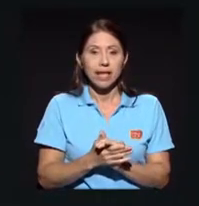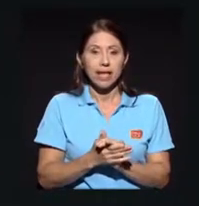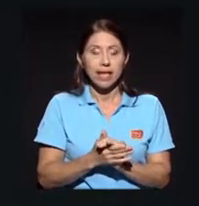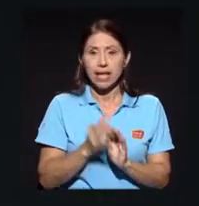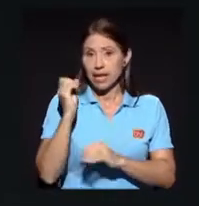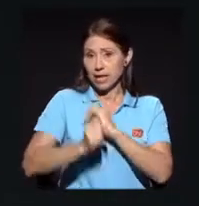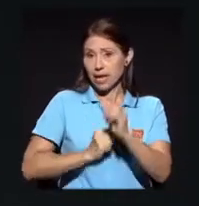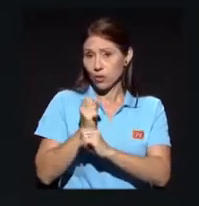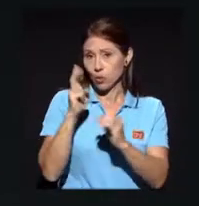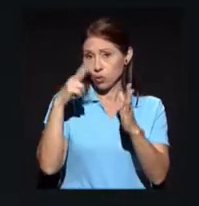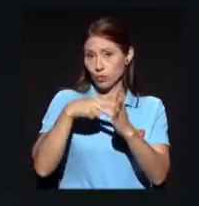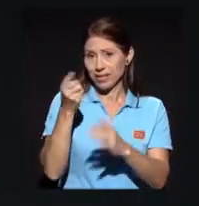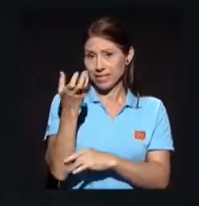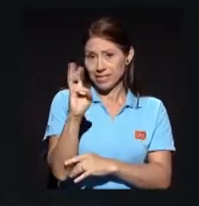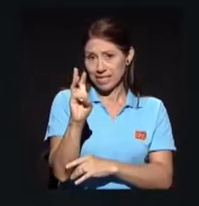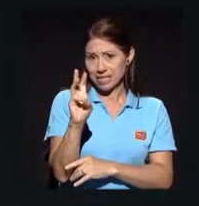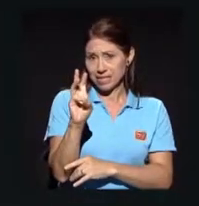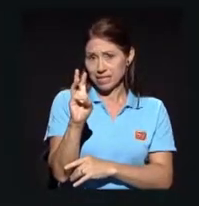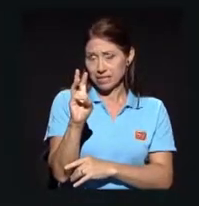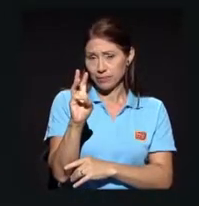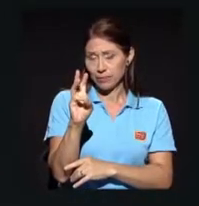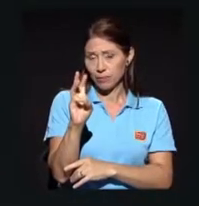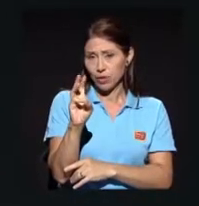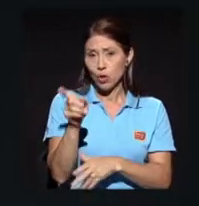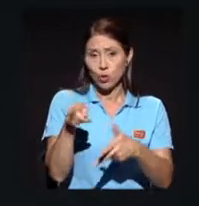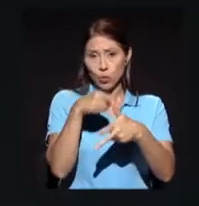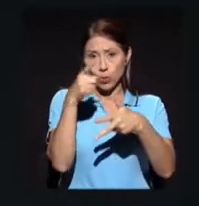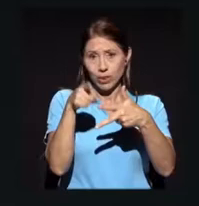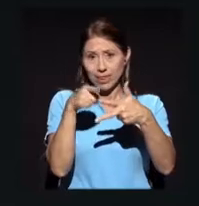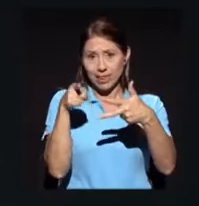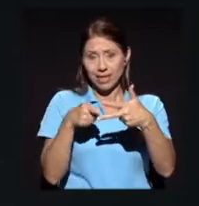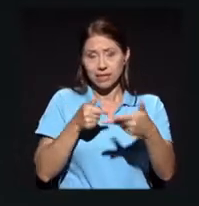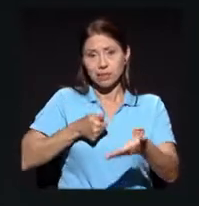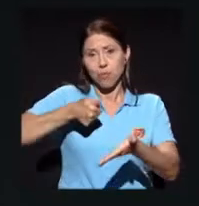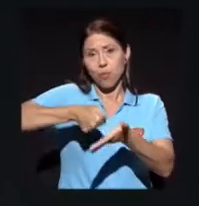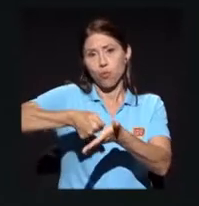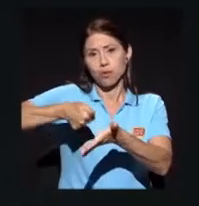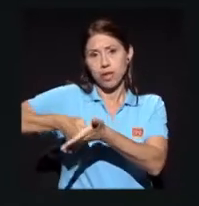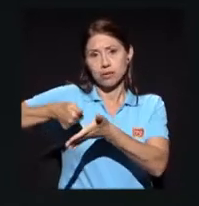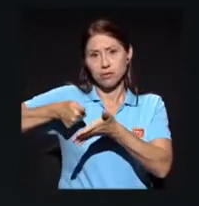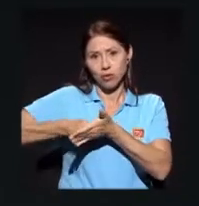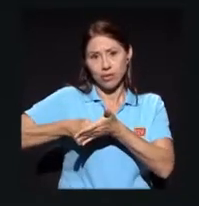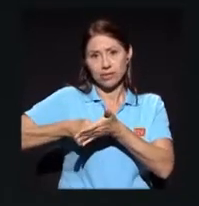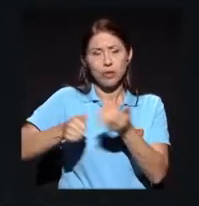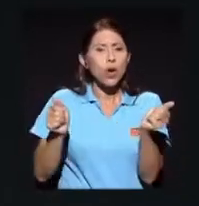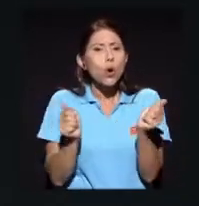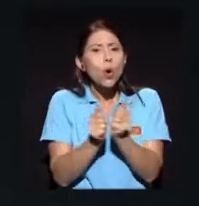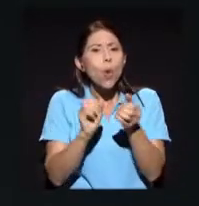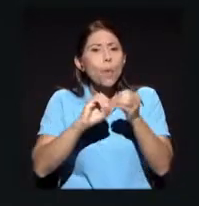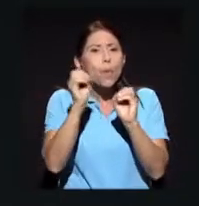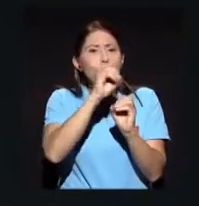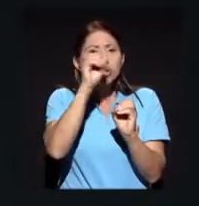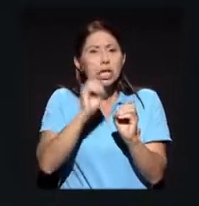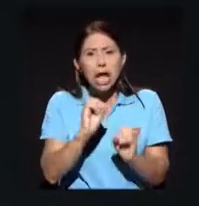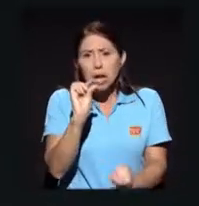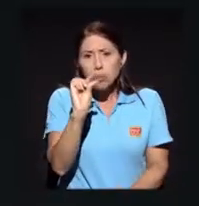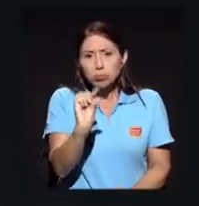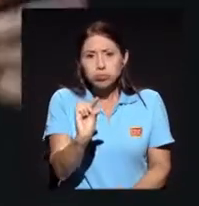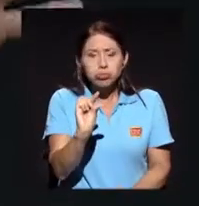2016 trabajo tres votaciones donde con un margen muy pequeño